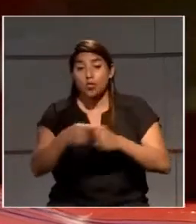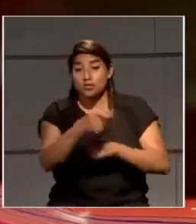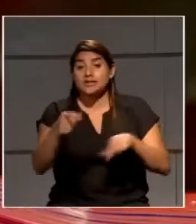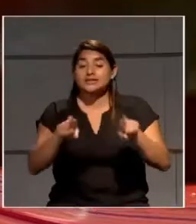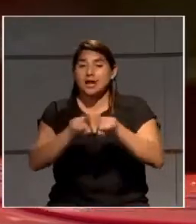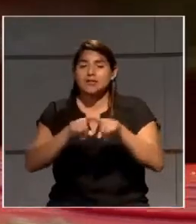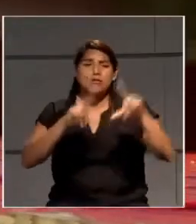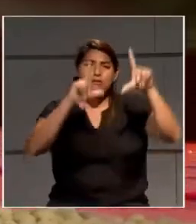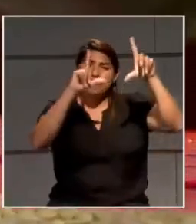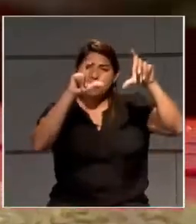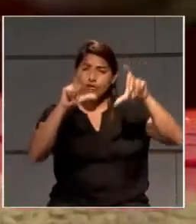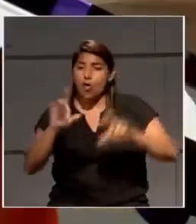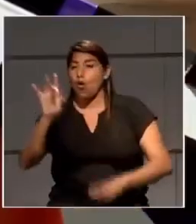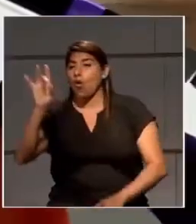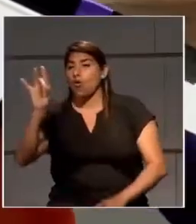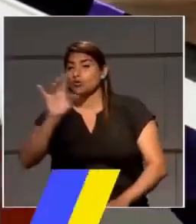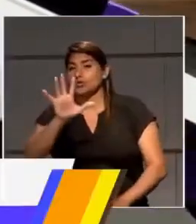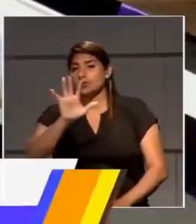llegar sus fotografías al